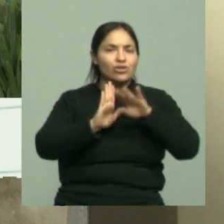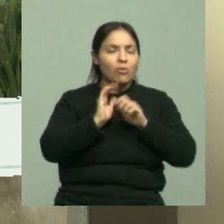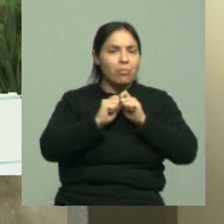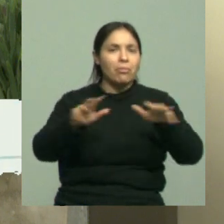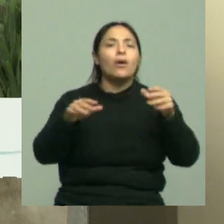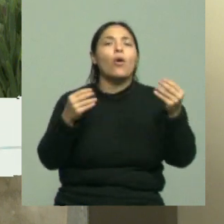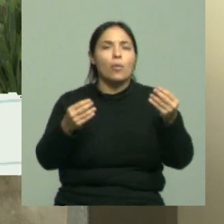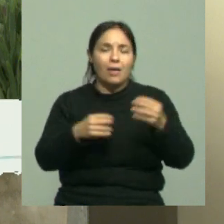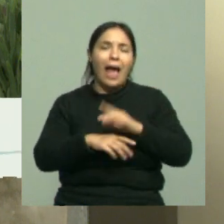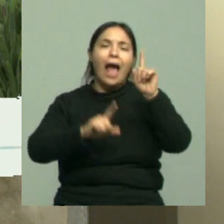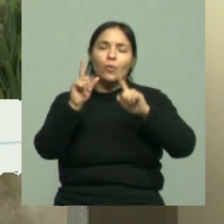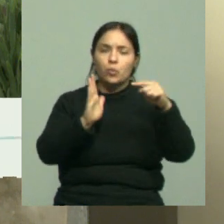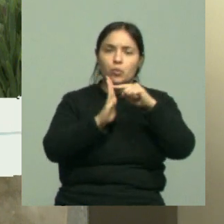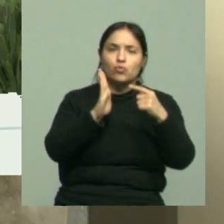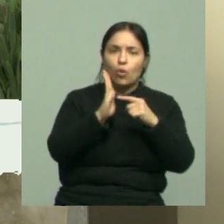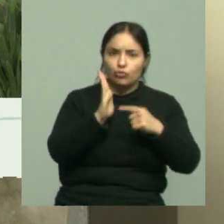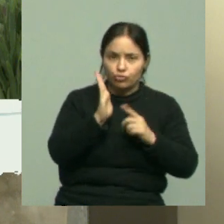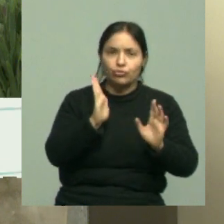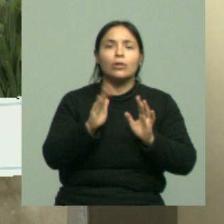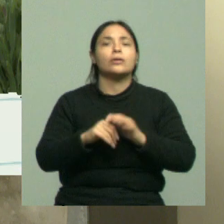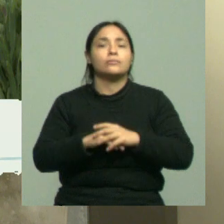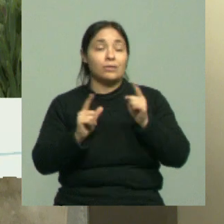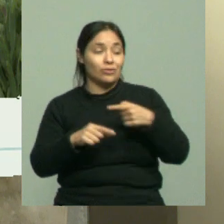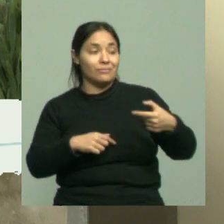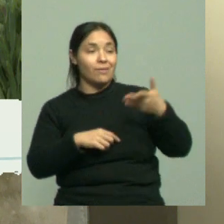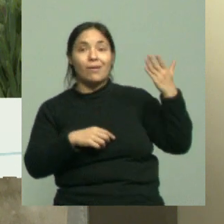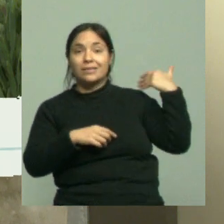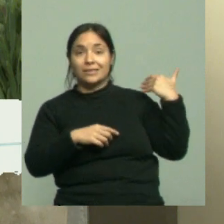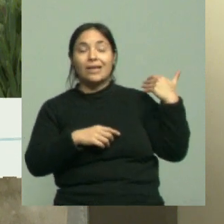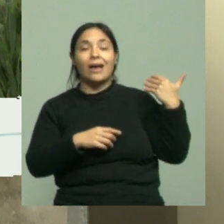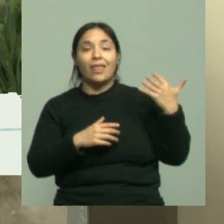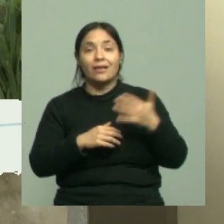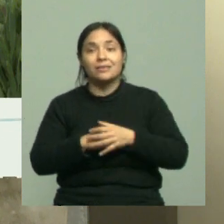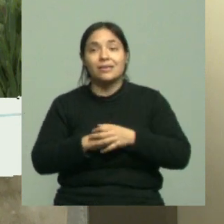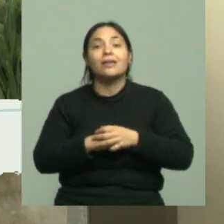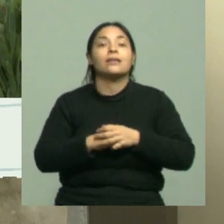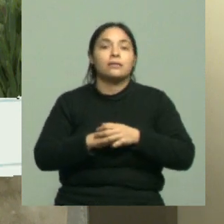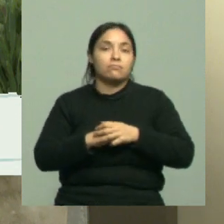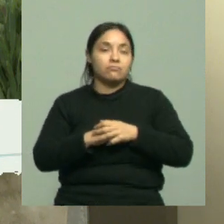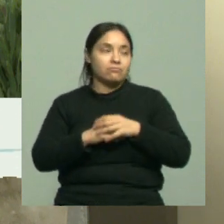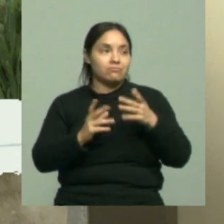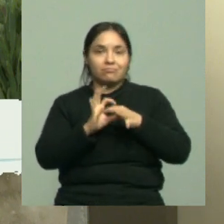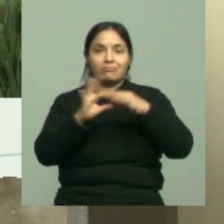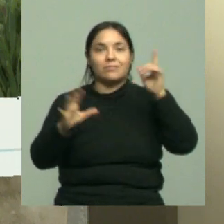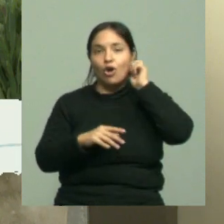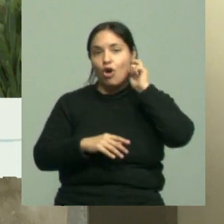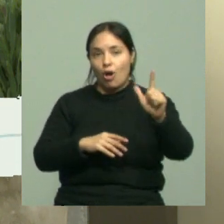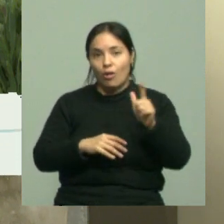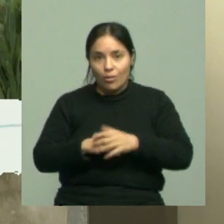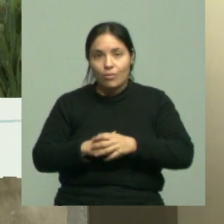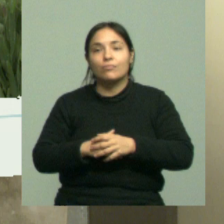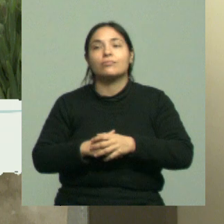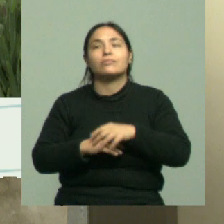algunos específicos cuando sucedía esto la semana pasada que lograba la libertad. Vos también hablabas de una